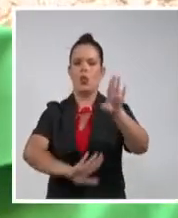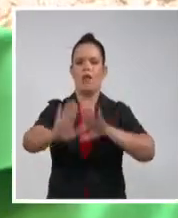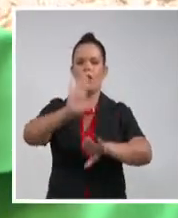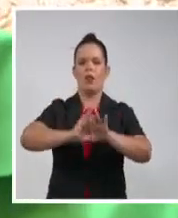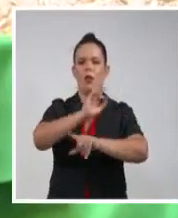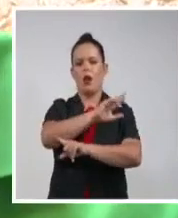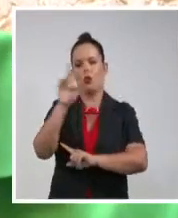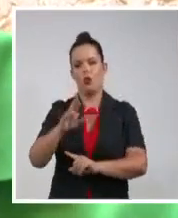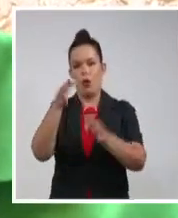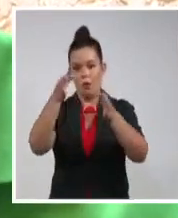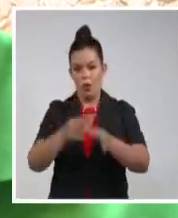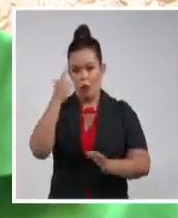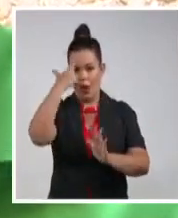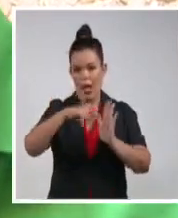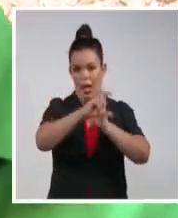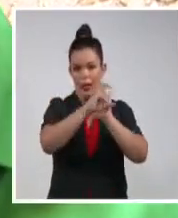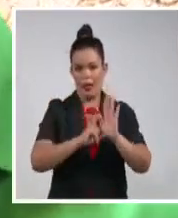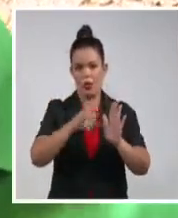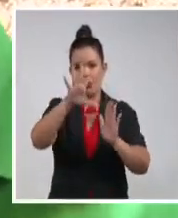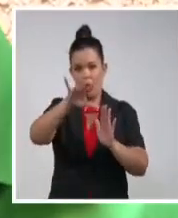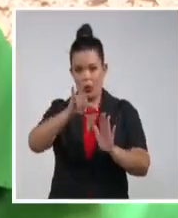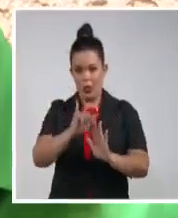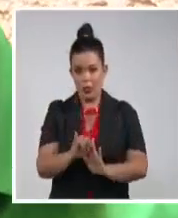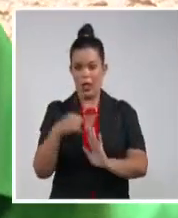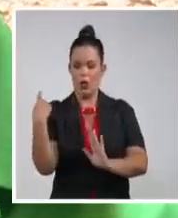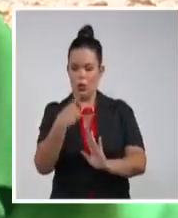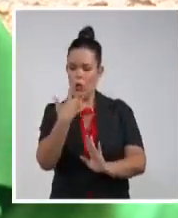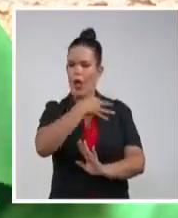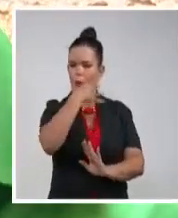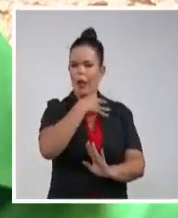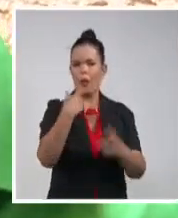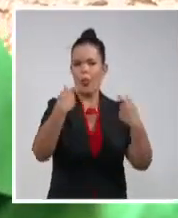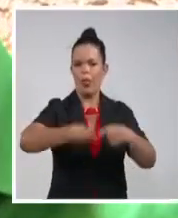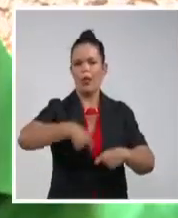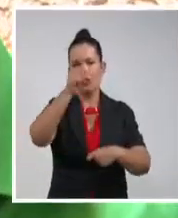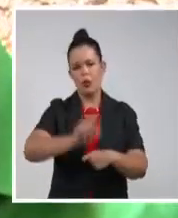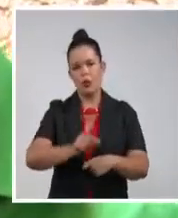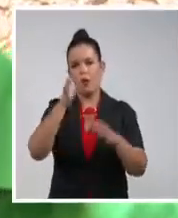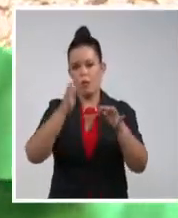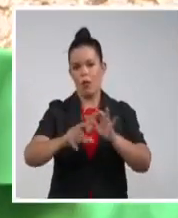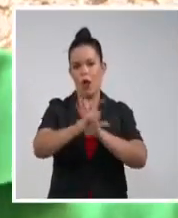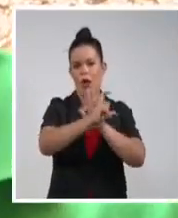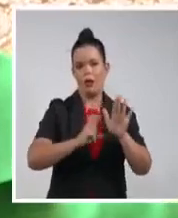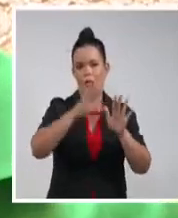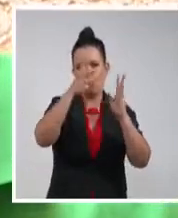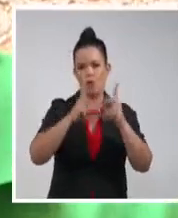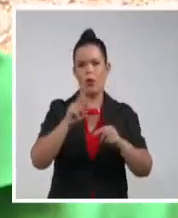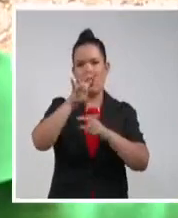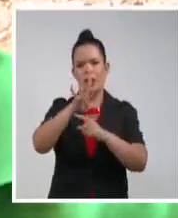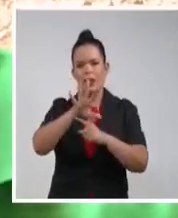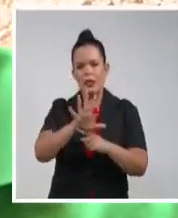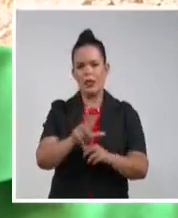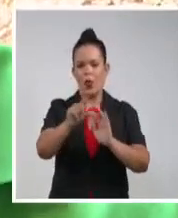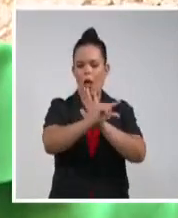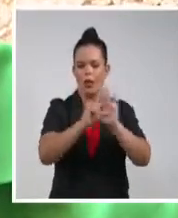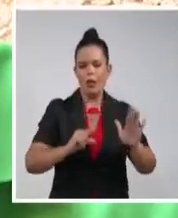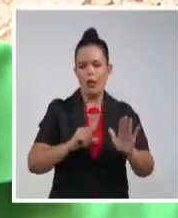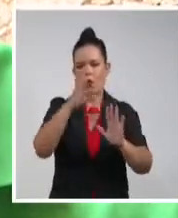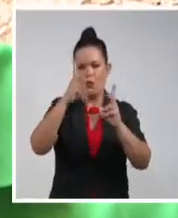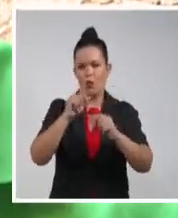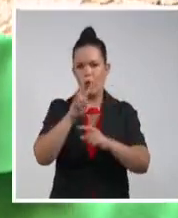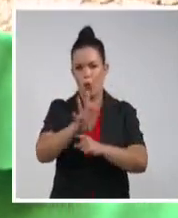artículo 56 que puso en la Constitución, le hablamos del derecho de la persona, que además está en el artículo 45, y le hablamos del artículo 4, que para nosotros todos